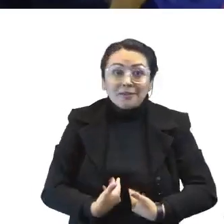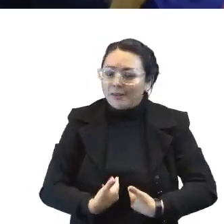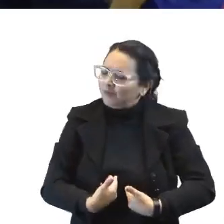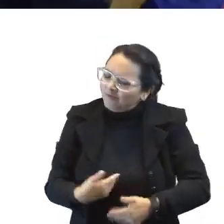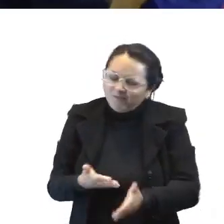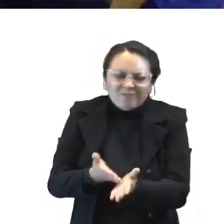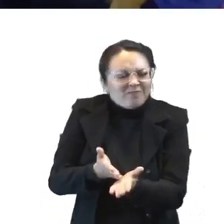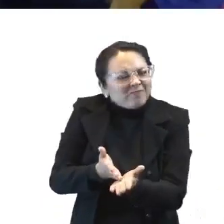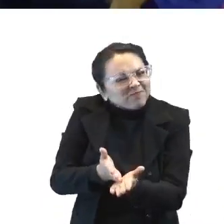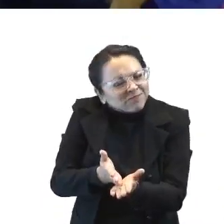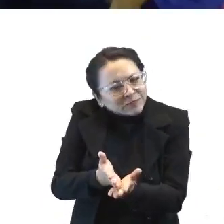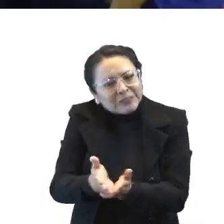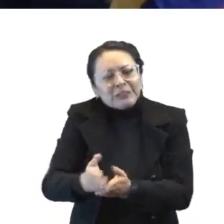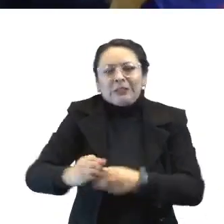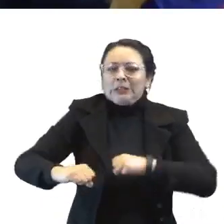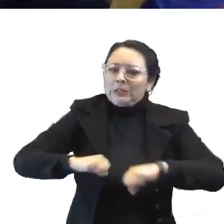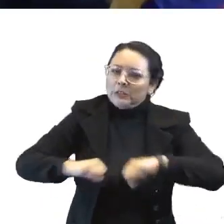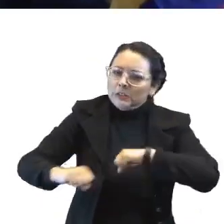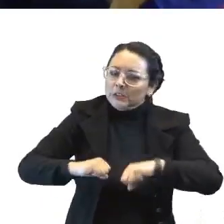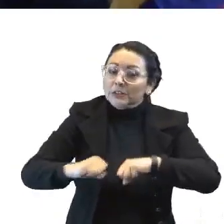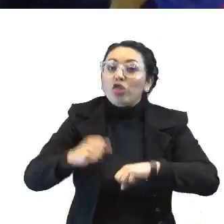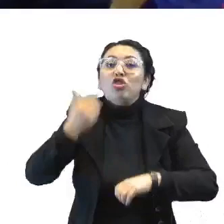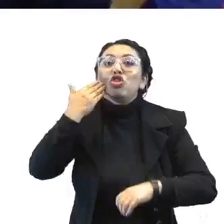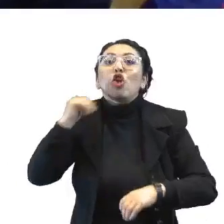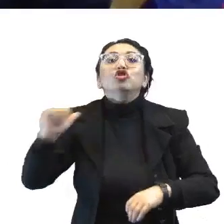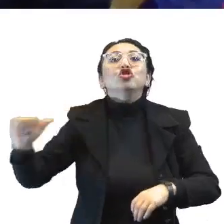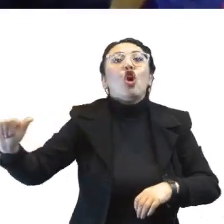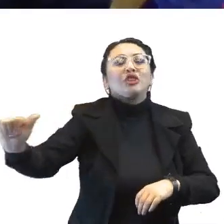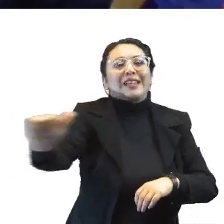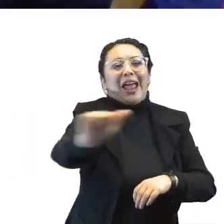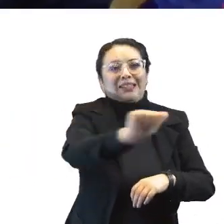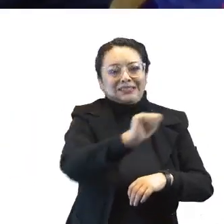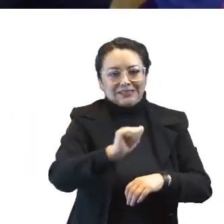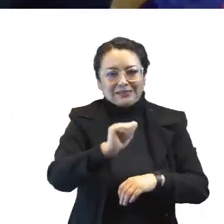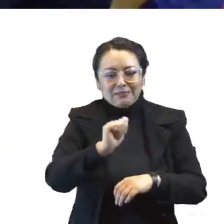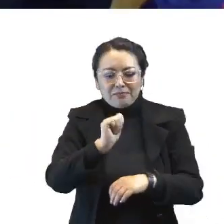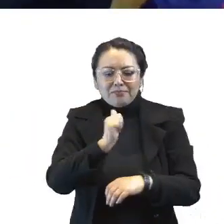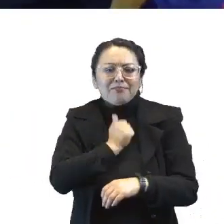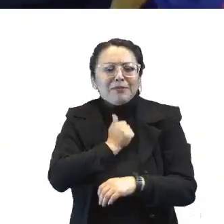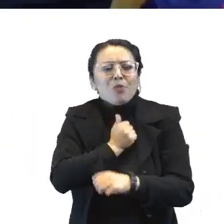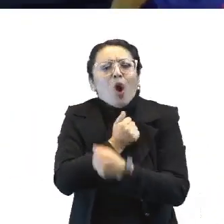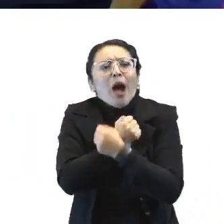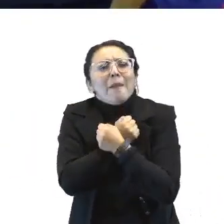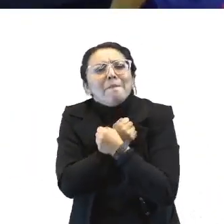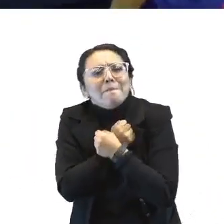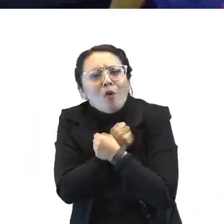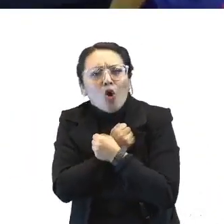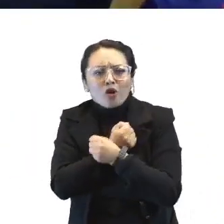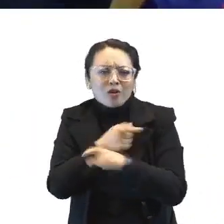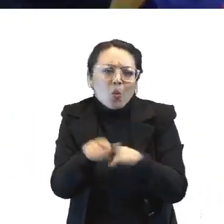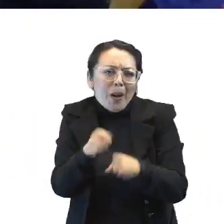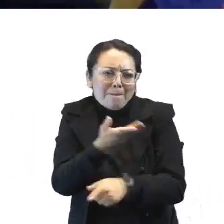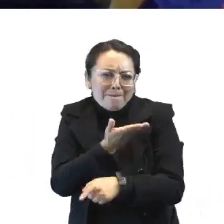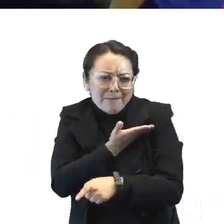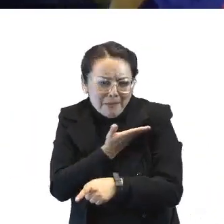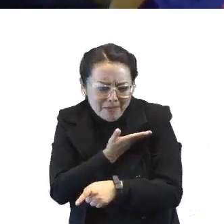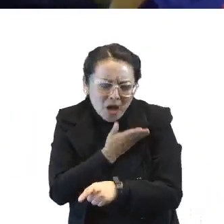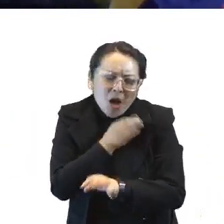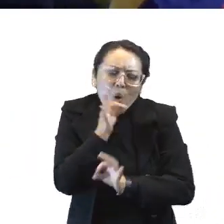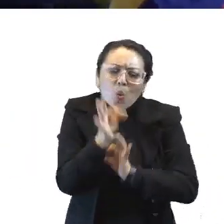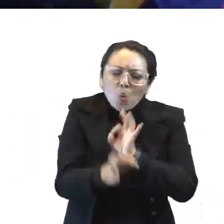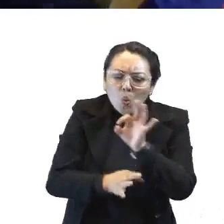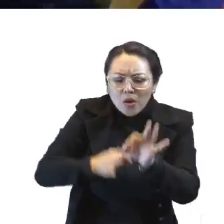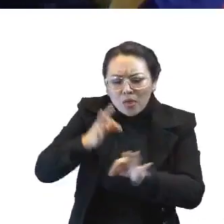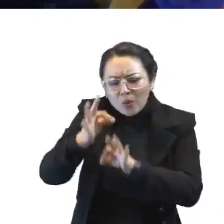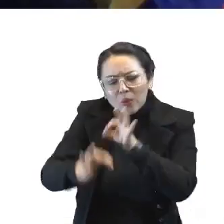nosotras encontremos y sea nosotras, usando nuestro amor maternal, usando nuestro instinto del cuidado,